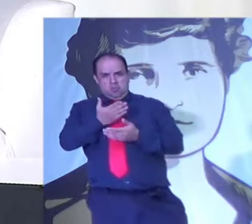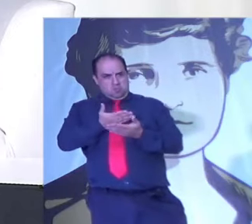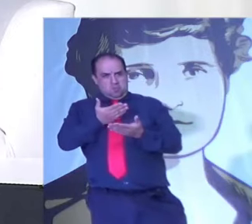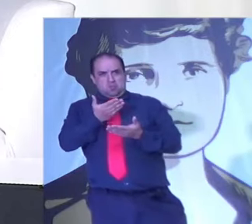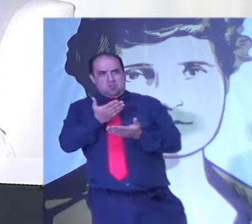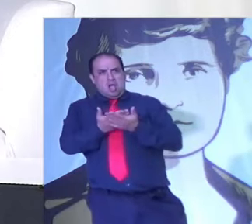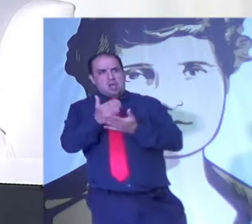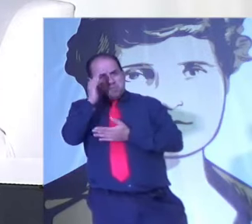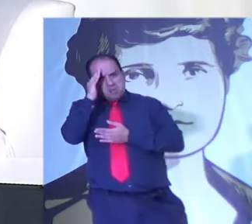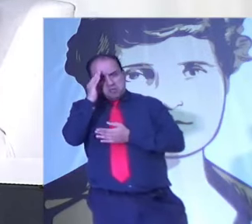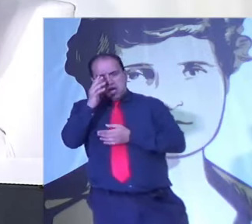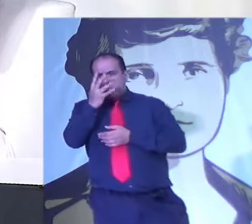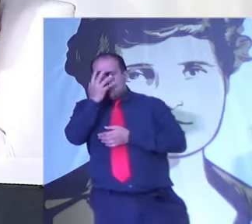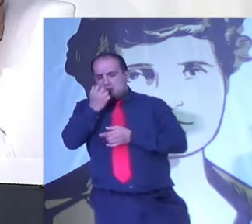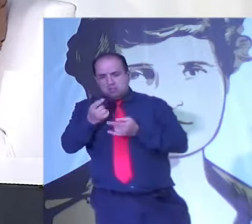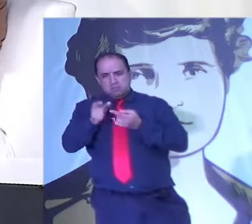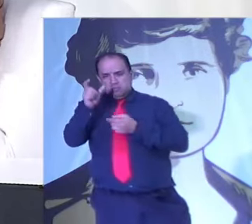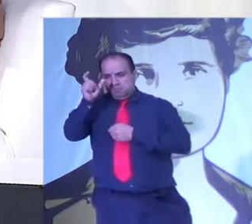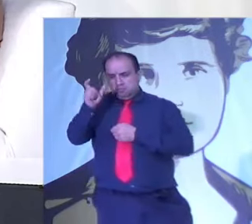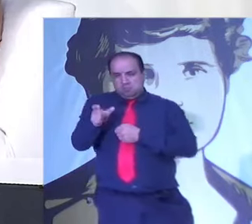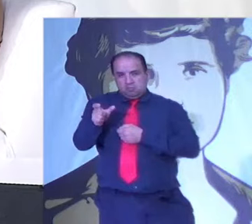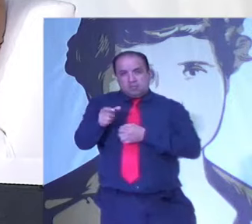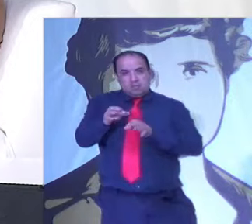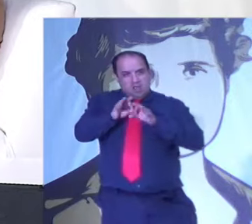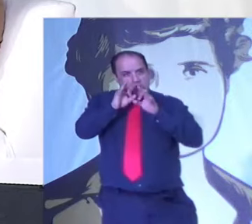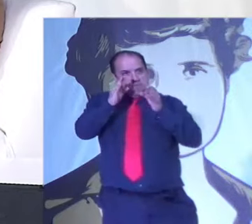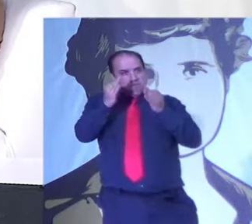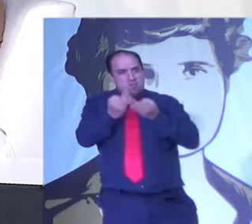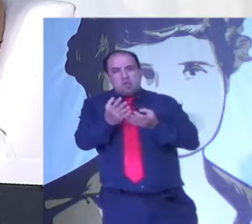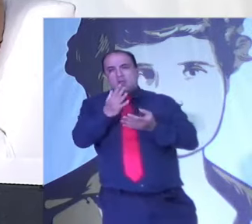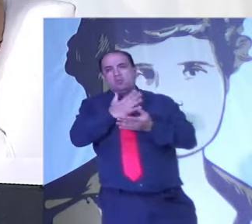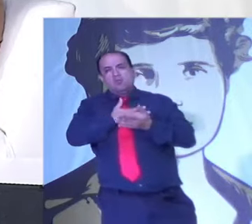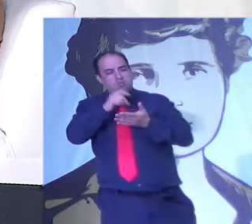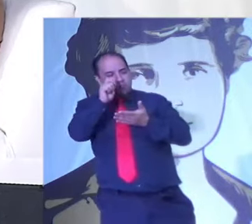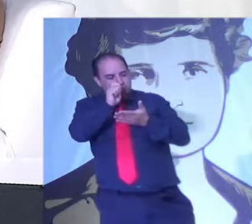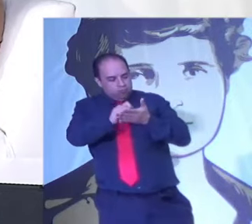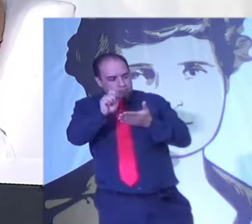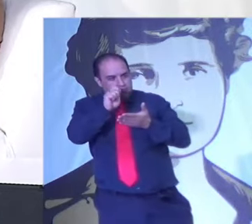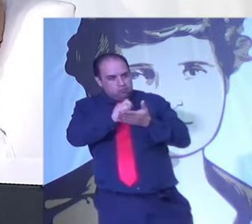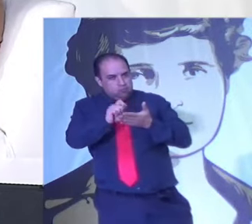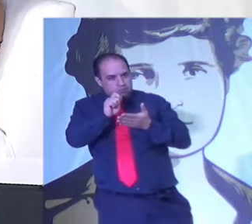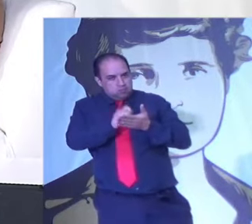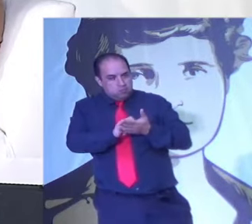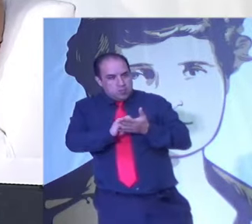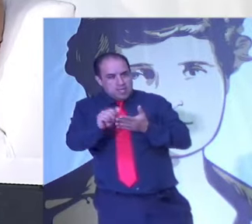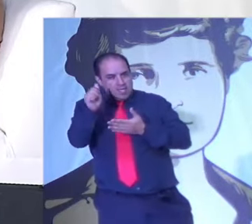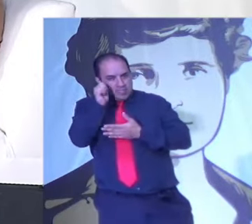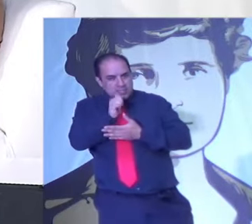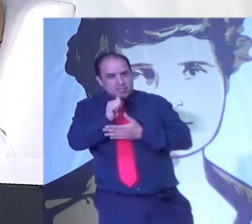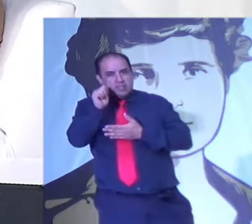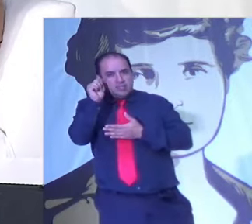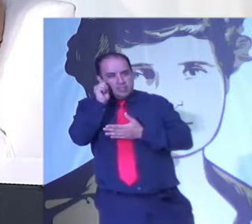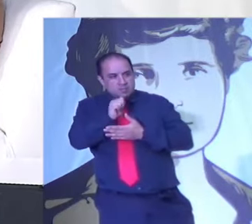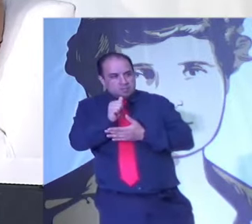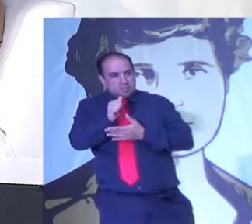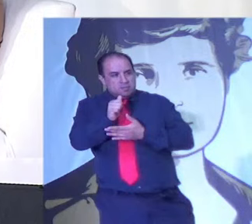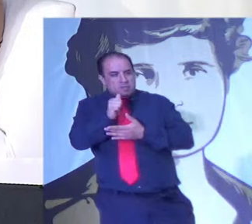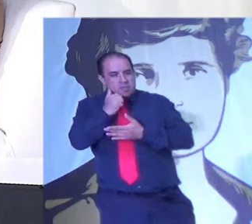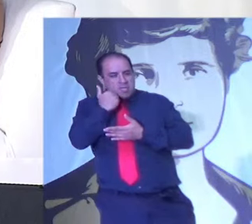triste. La manera que lo fui configurando, siempre fue como queriendo